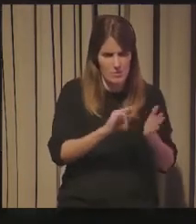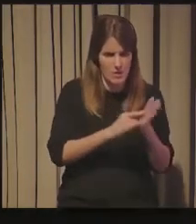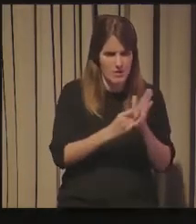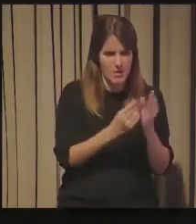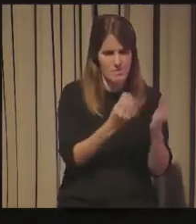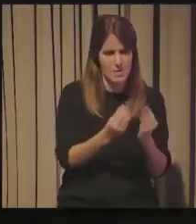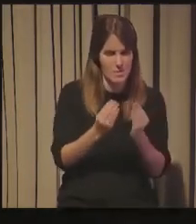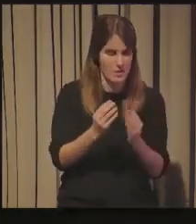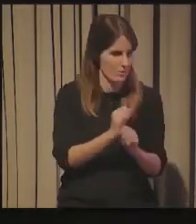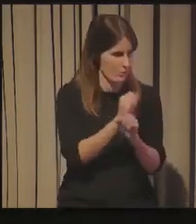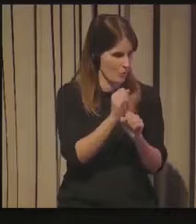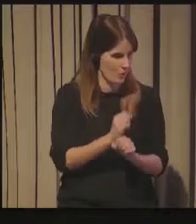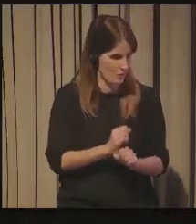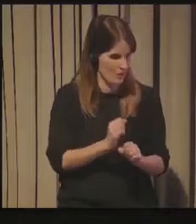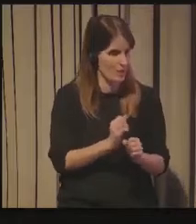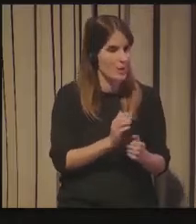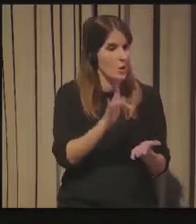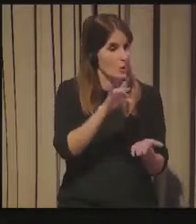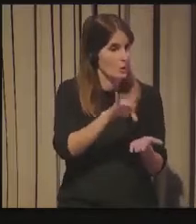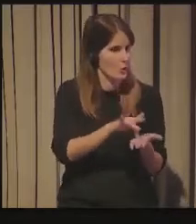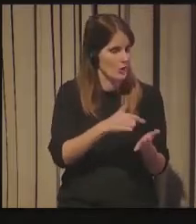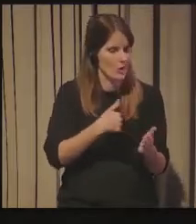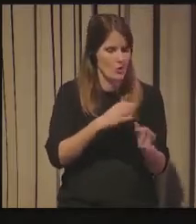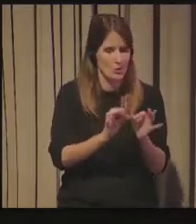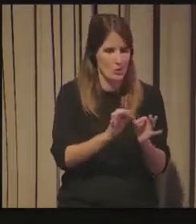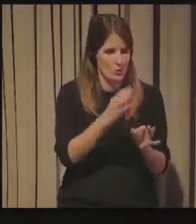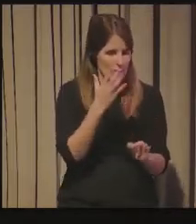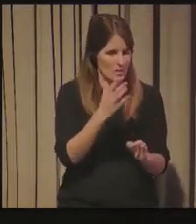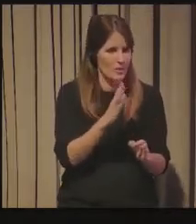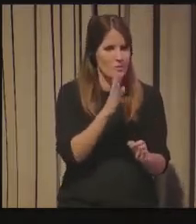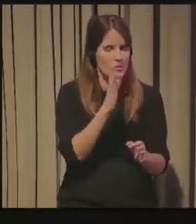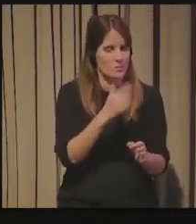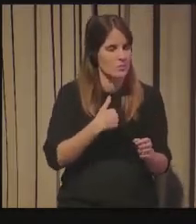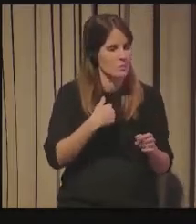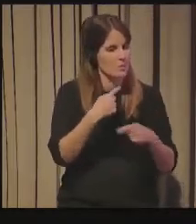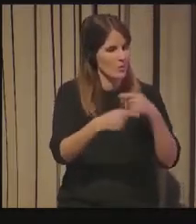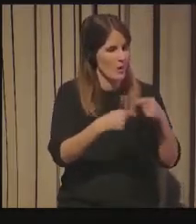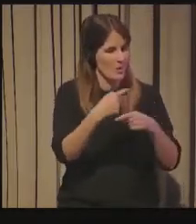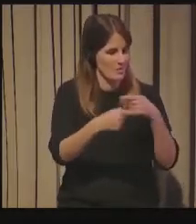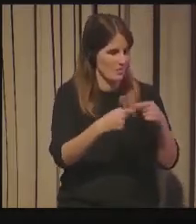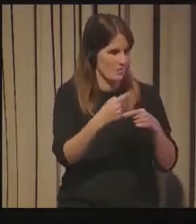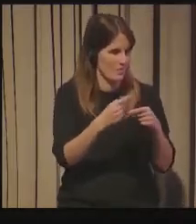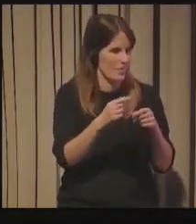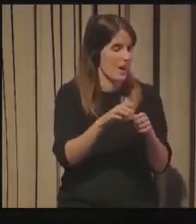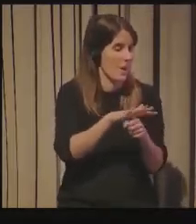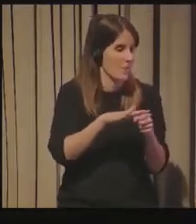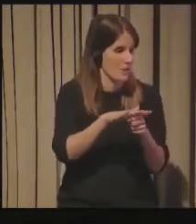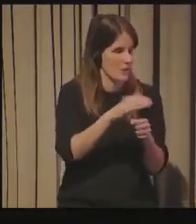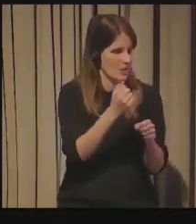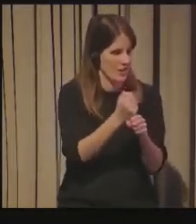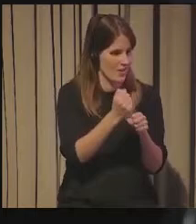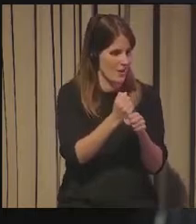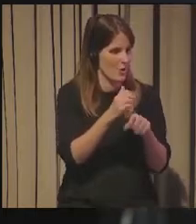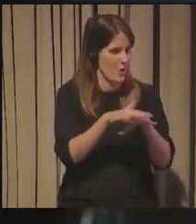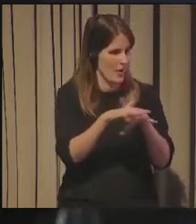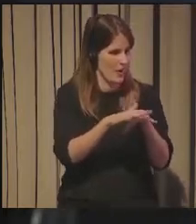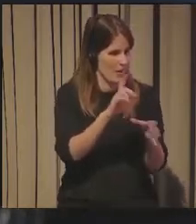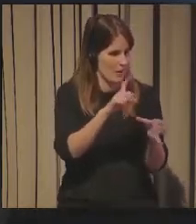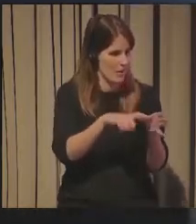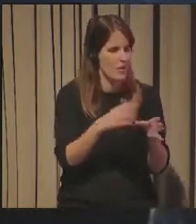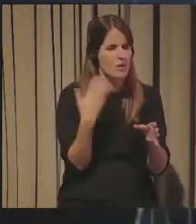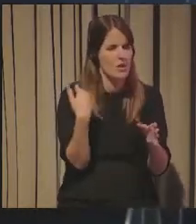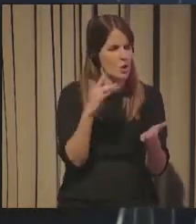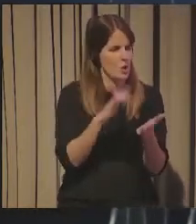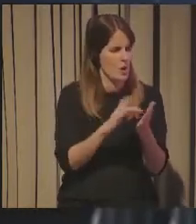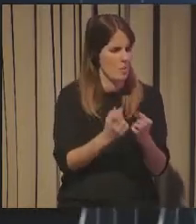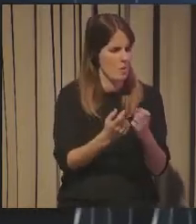Ha sucedido y tengo mucha suerte ya que formo parte de esta familia, pero yo no lo entendía demasiado bien tampoco en